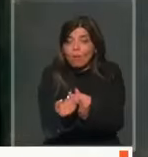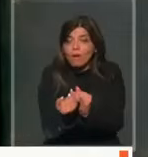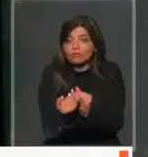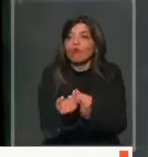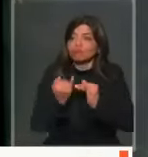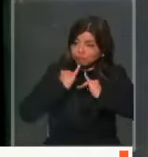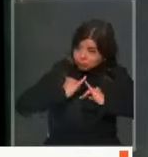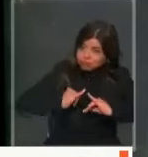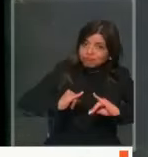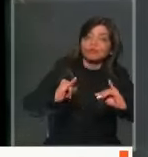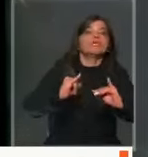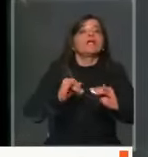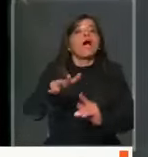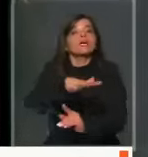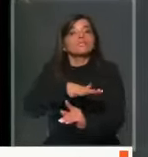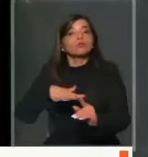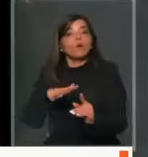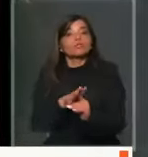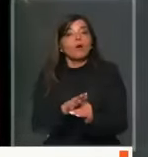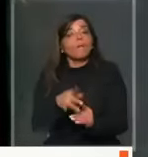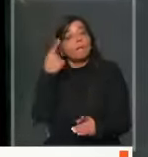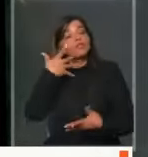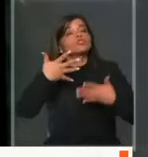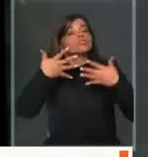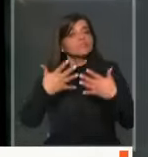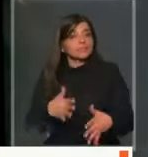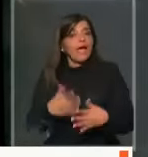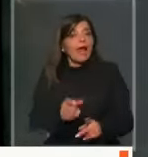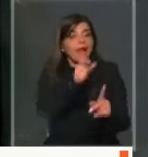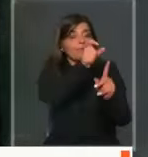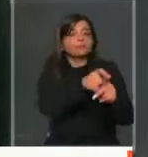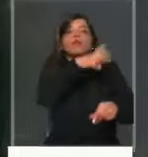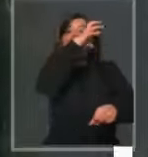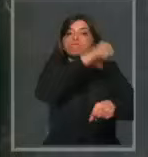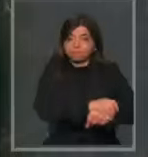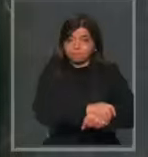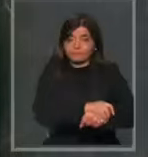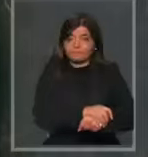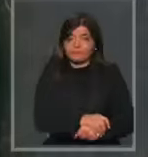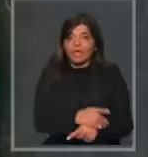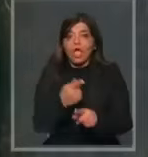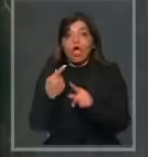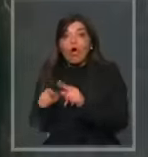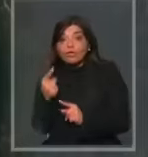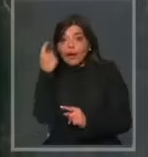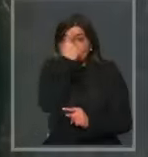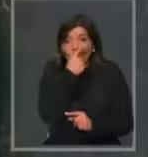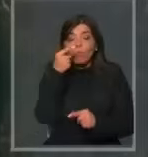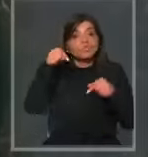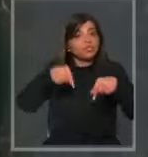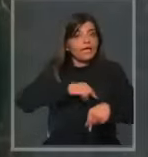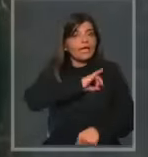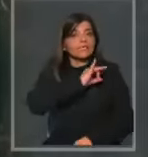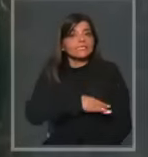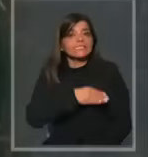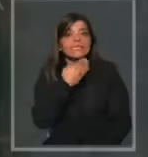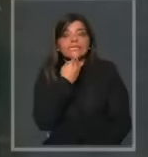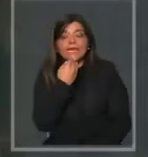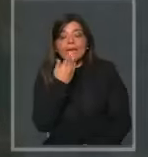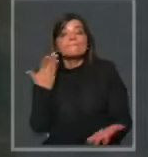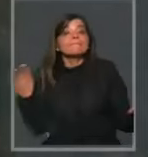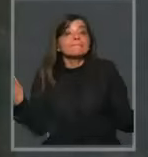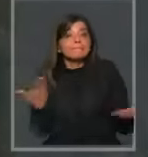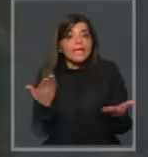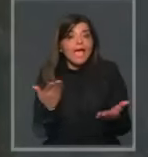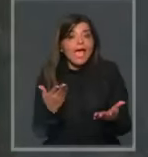de esta situación, pero lo concreto es que este sujeto ya está detenido. Tenemos otras preocupaciones aquí en Chile y también desde el punto de